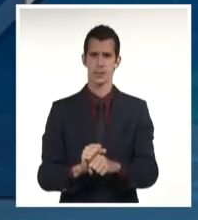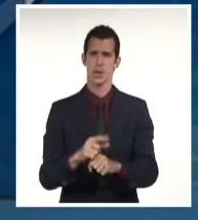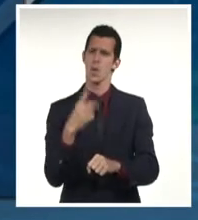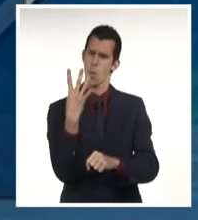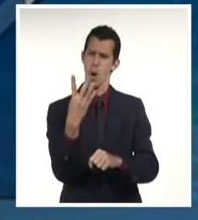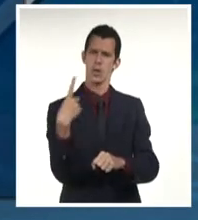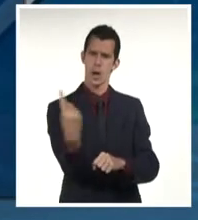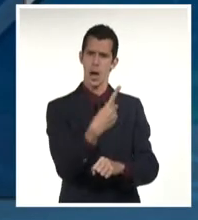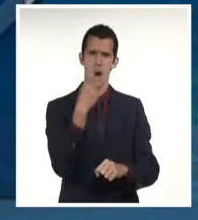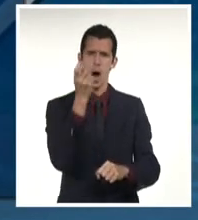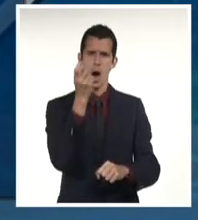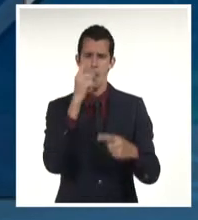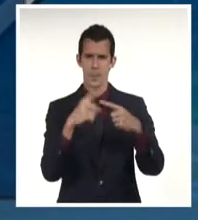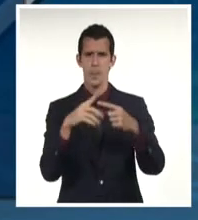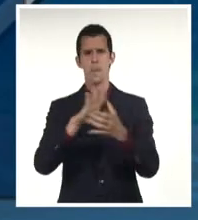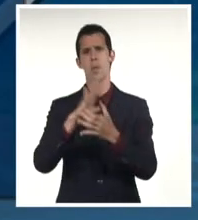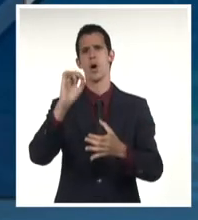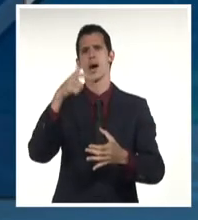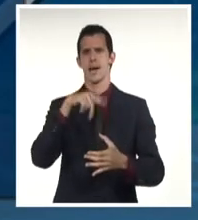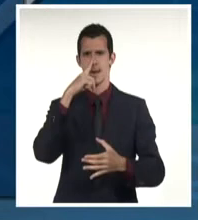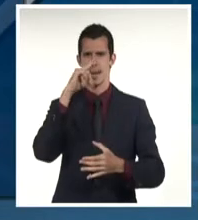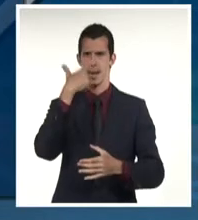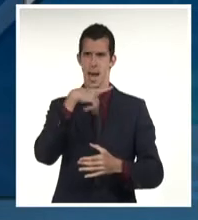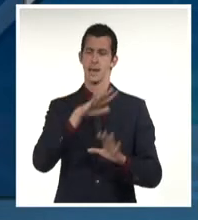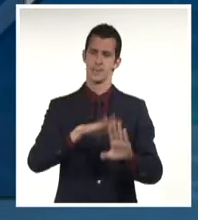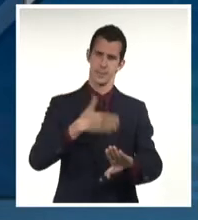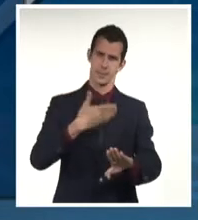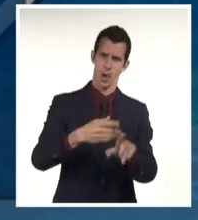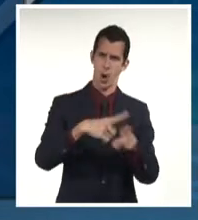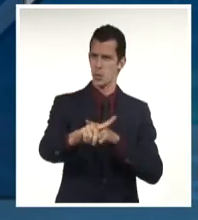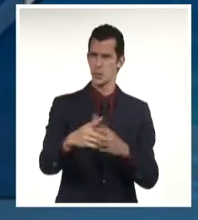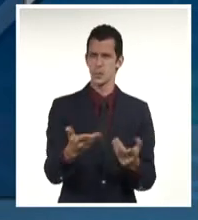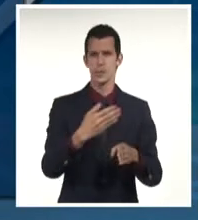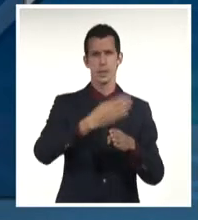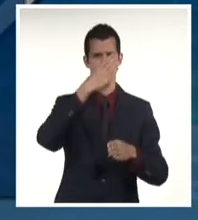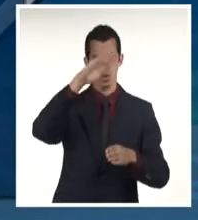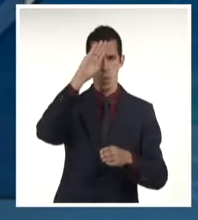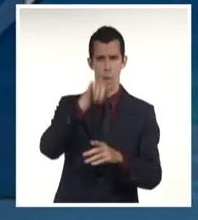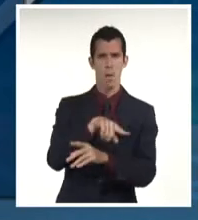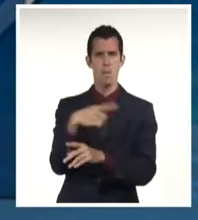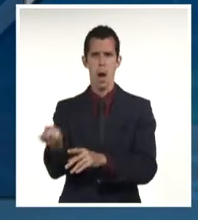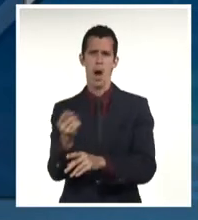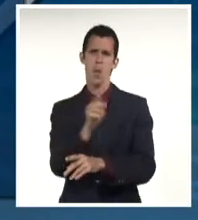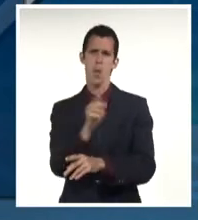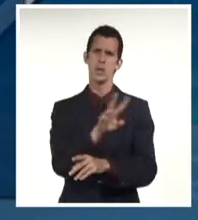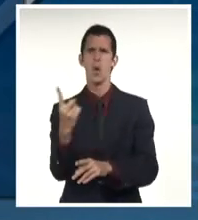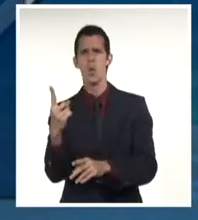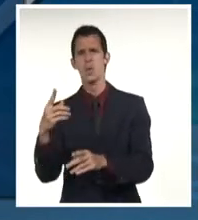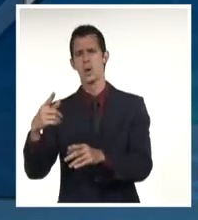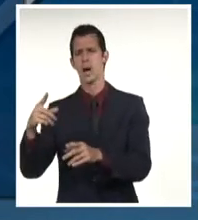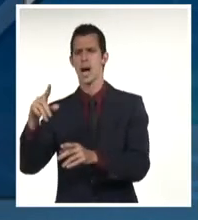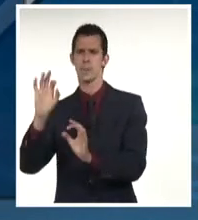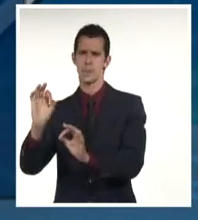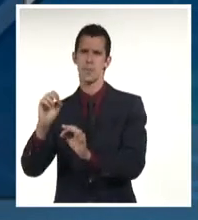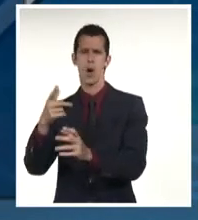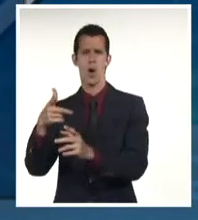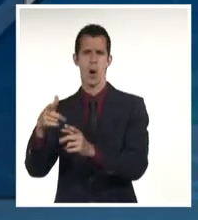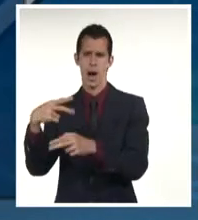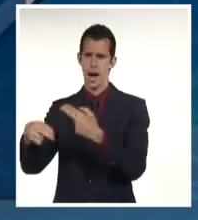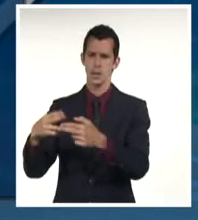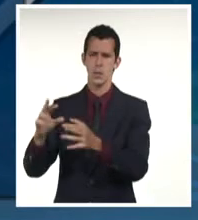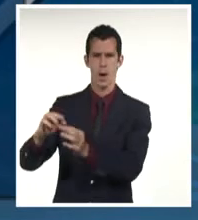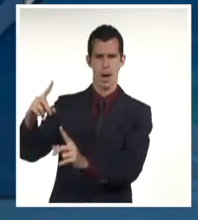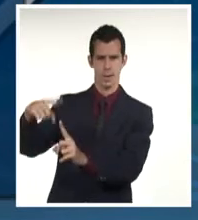llegó a 4 victorias al hilo después de superar a Guantánamo nuevamente. Alberto Vicé trabajó toda la ruta permitiendo una sola carrera para alcanzar su